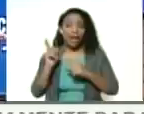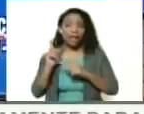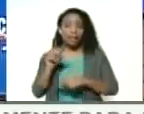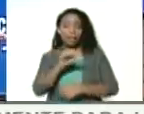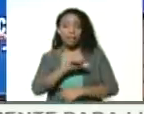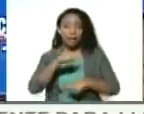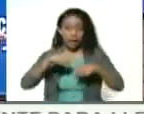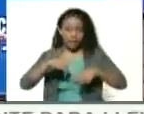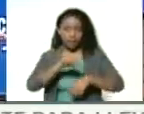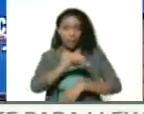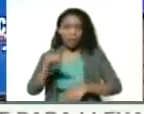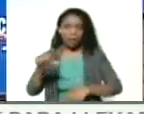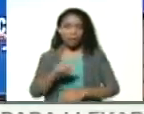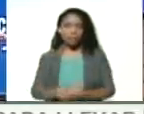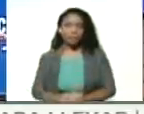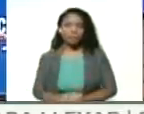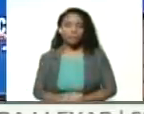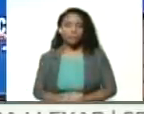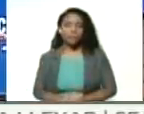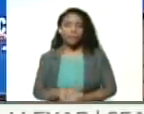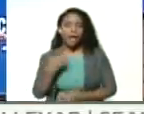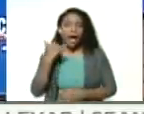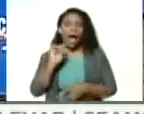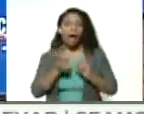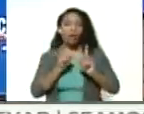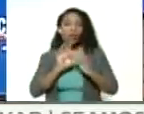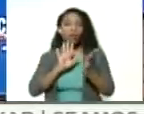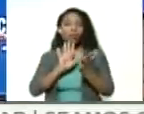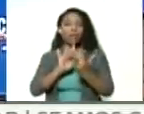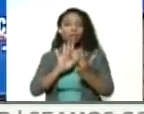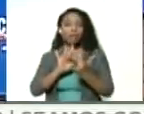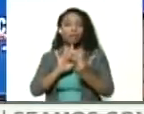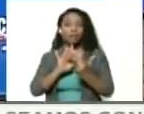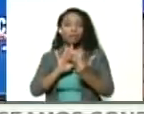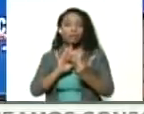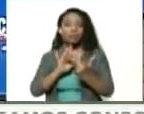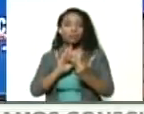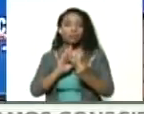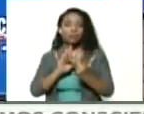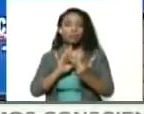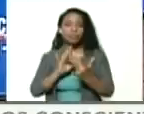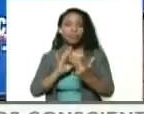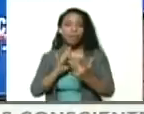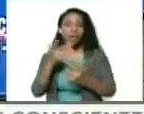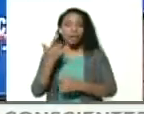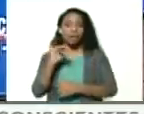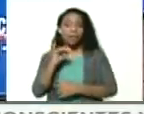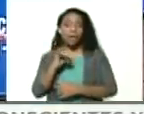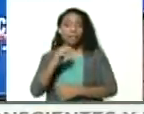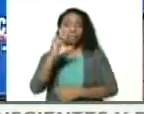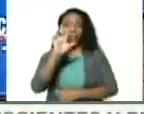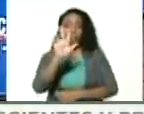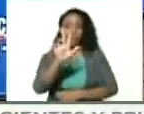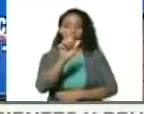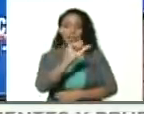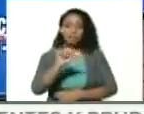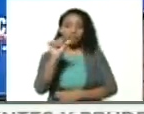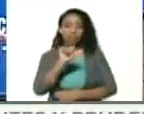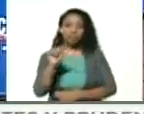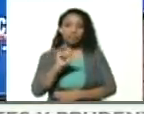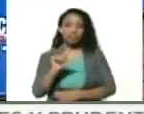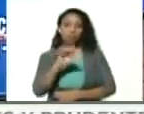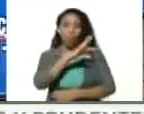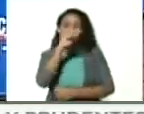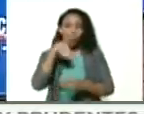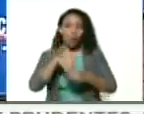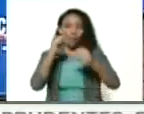semana. Tenemos algunos pases. Hemos tenido 3 semanas de